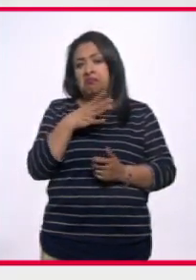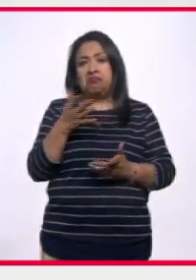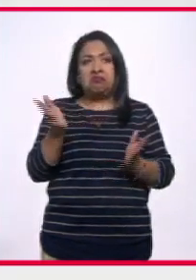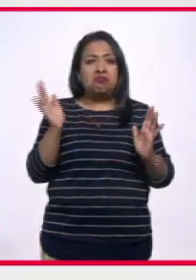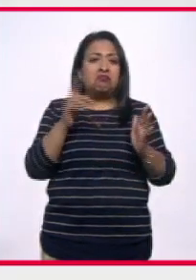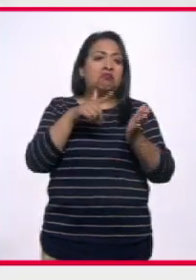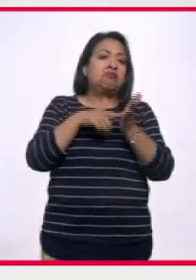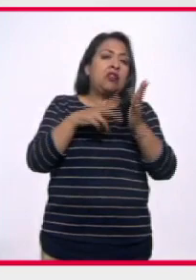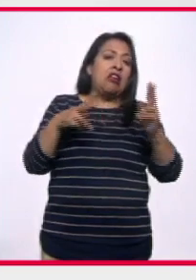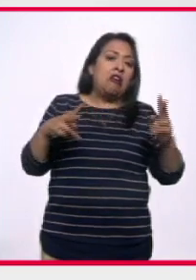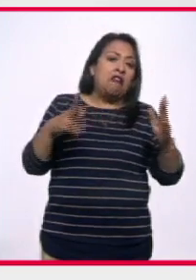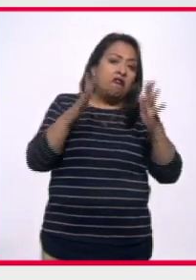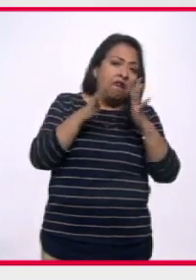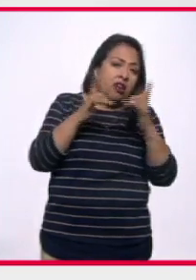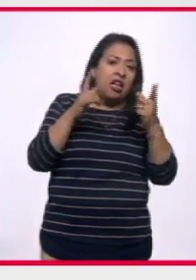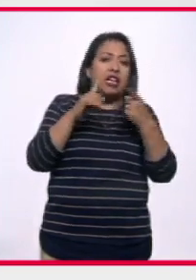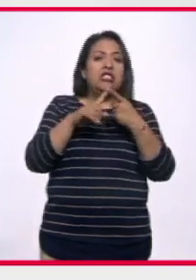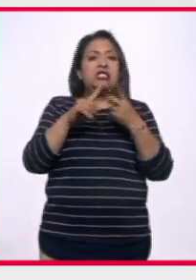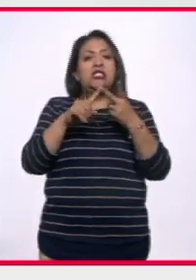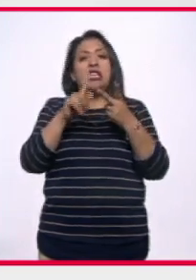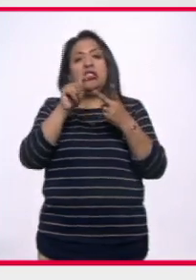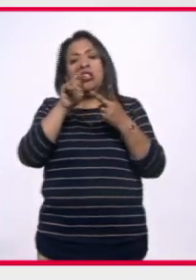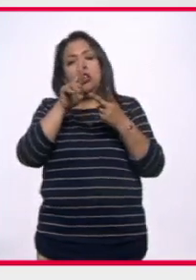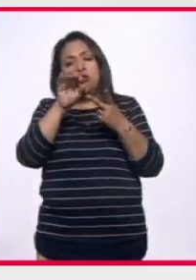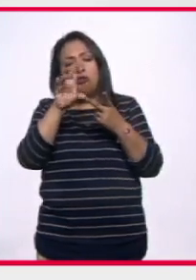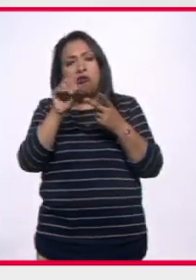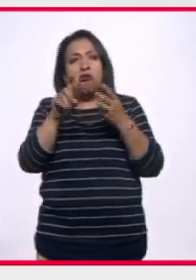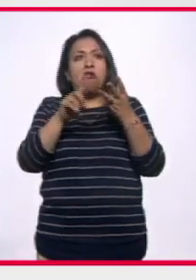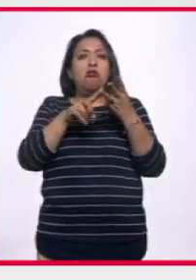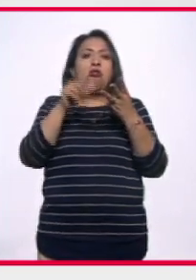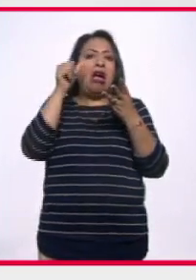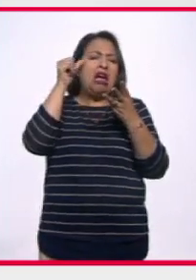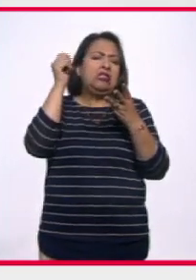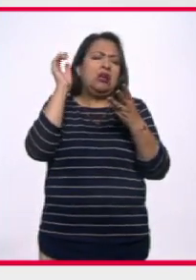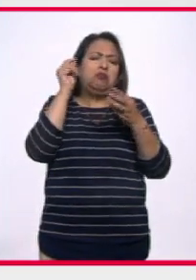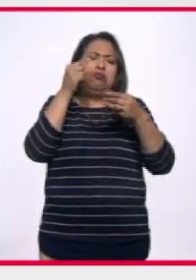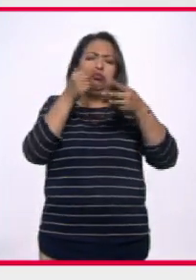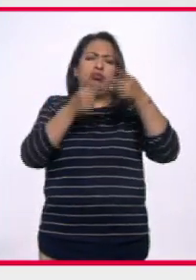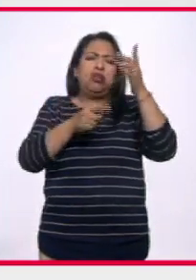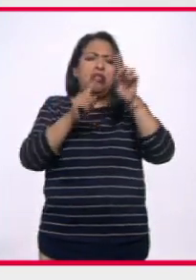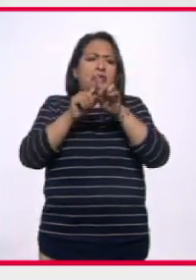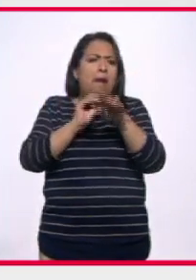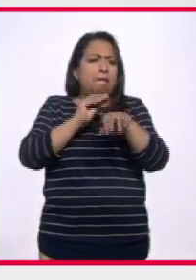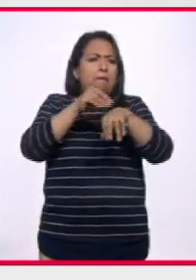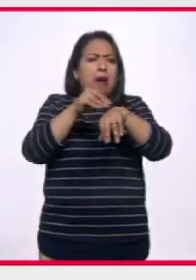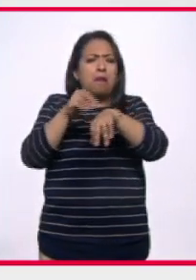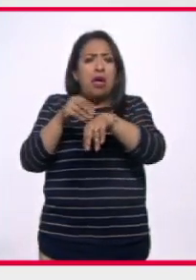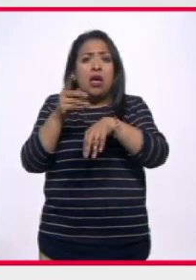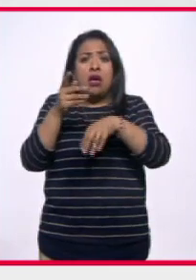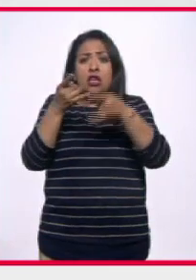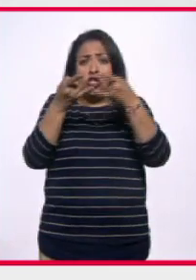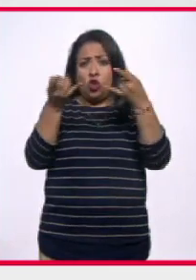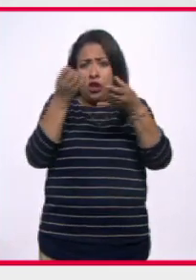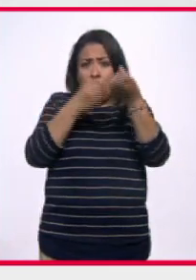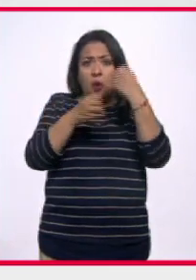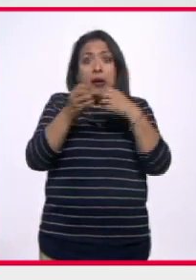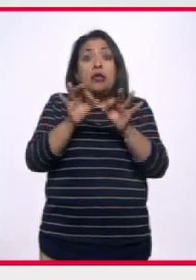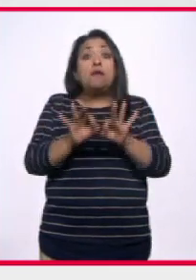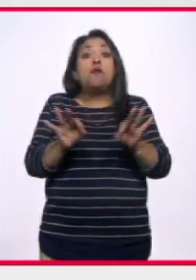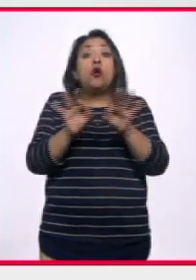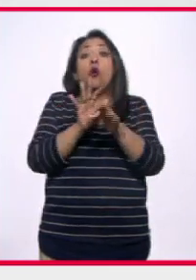en francia o en el tirol o en asia o donde sea que se monte en la historia creo que lo importante son las emociones